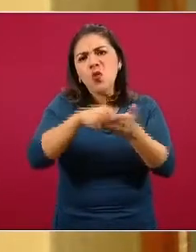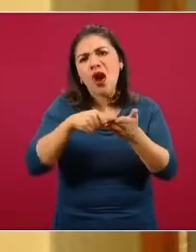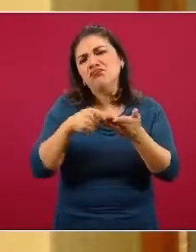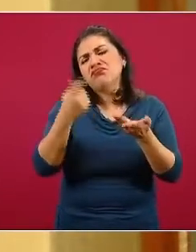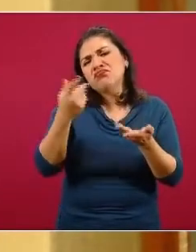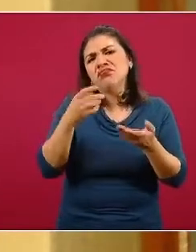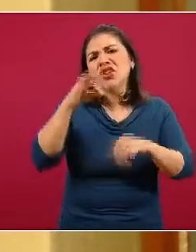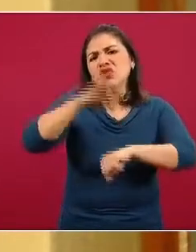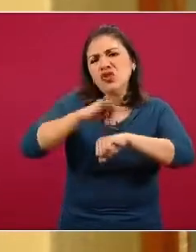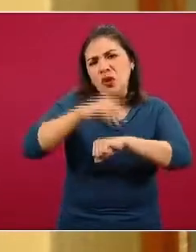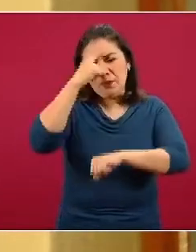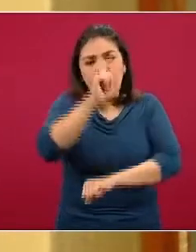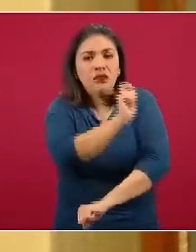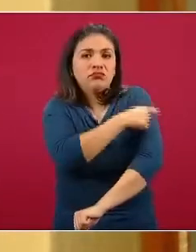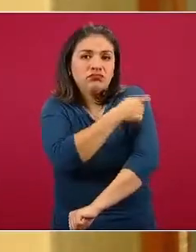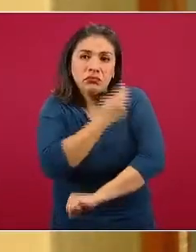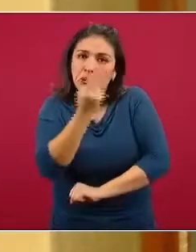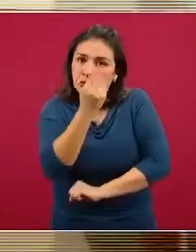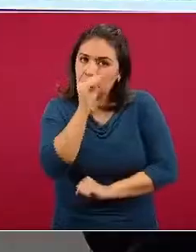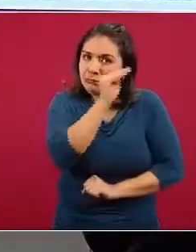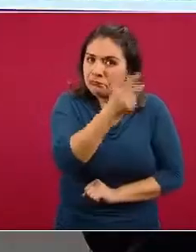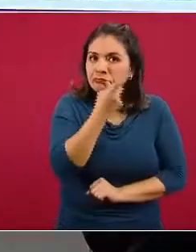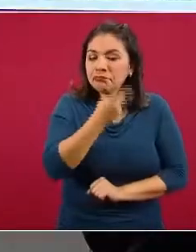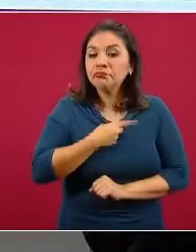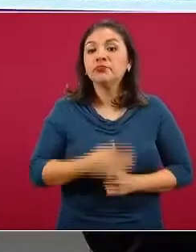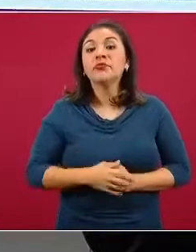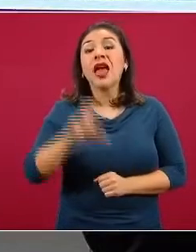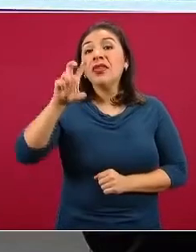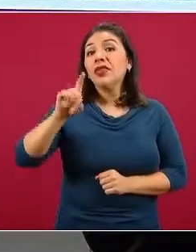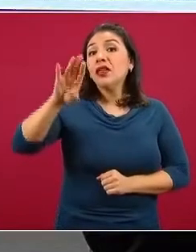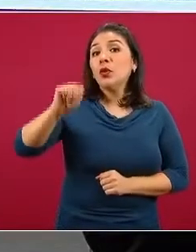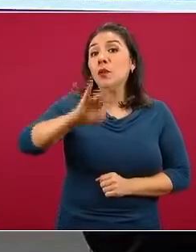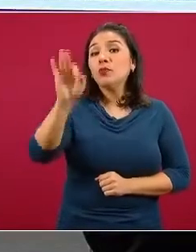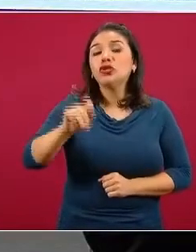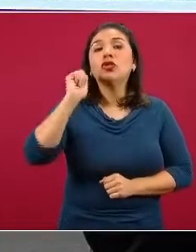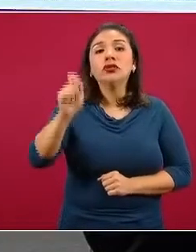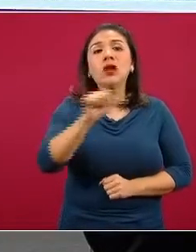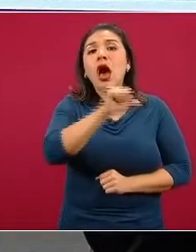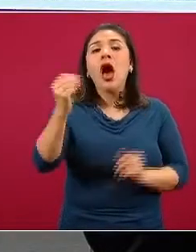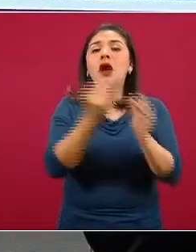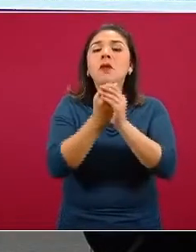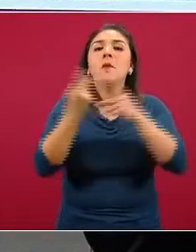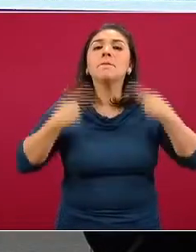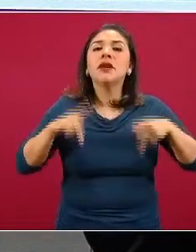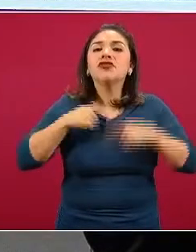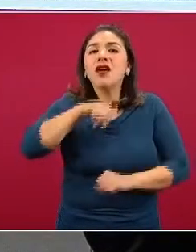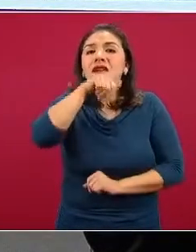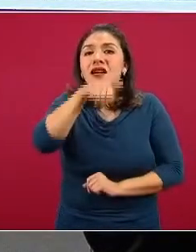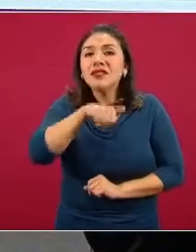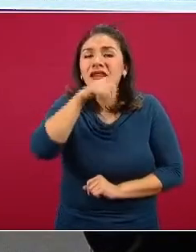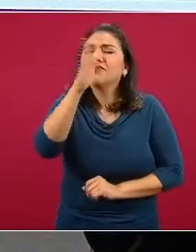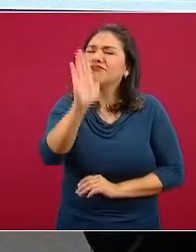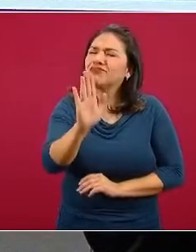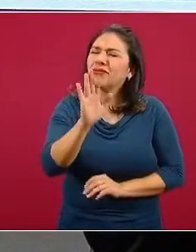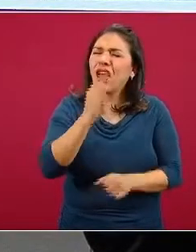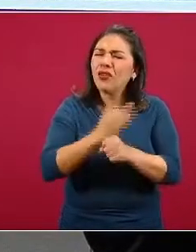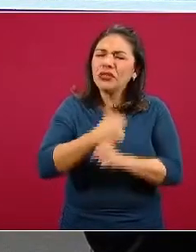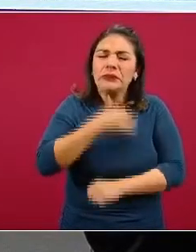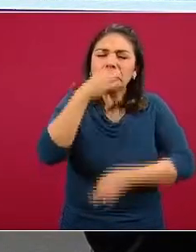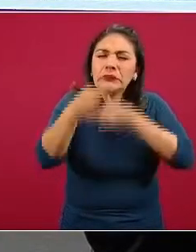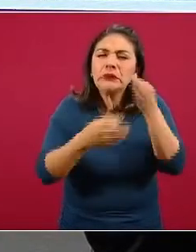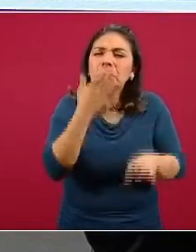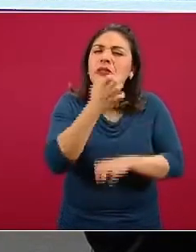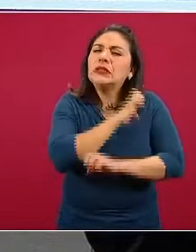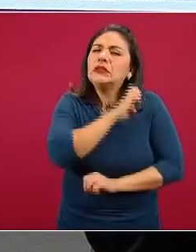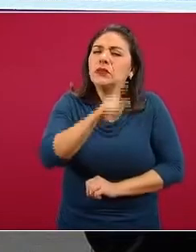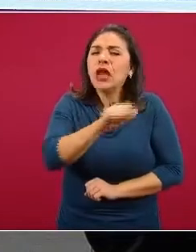más cercanas a demandar esta vacuna. 39% los adultos mayores, y aquí hacemos un llamado muy especial